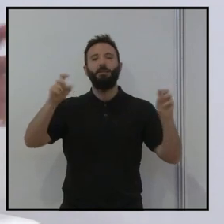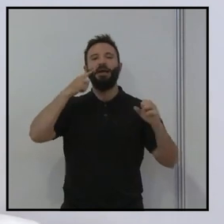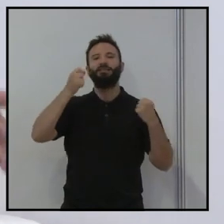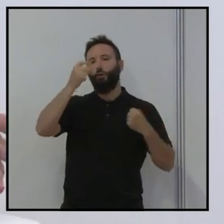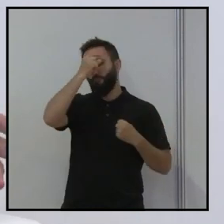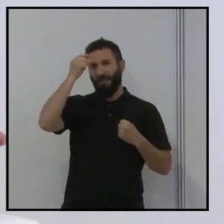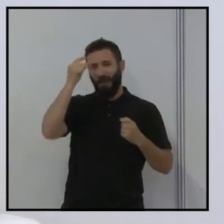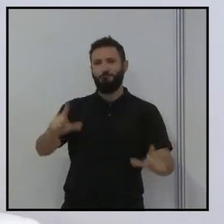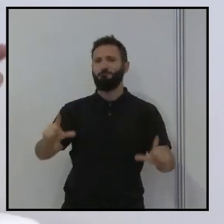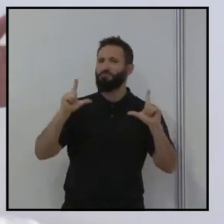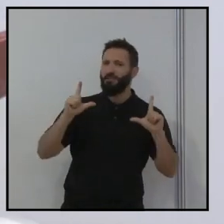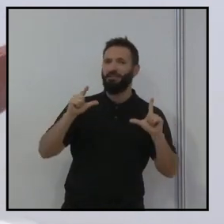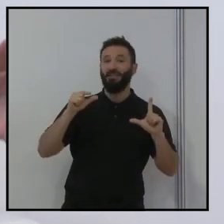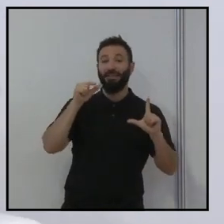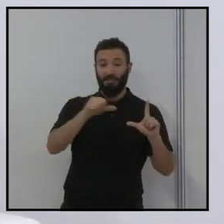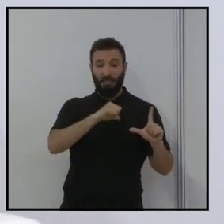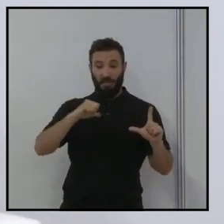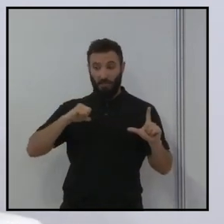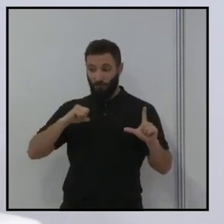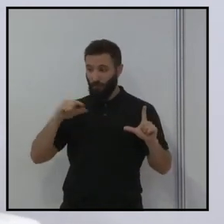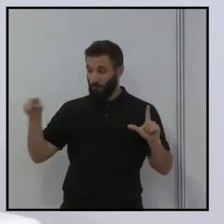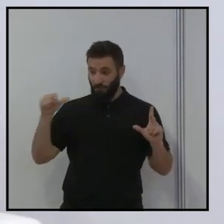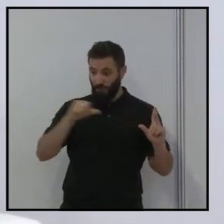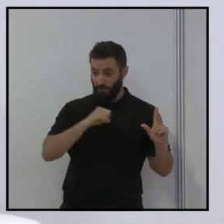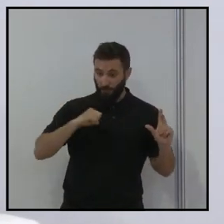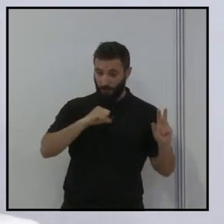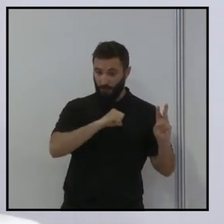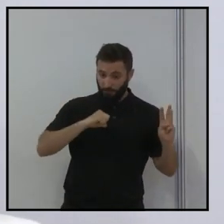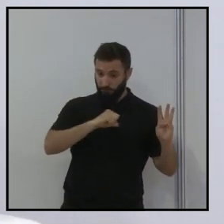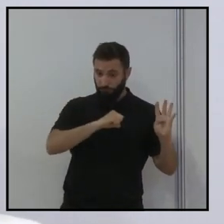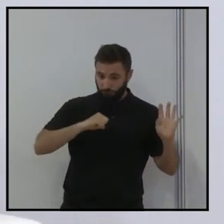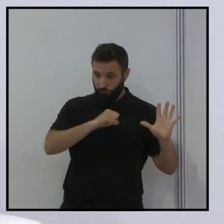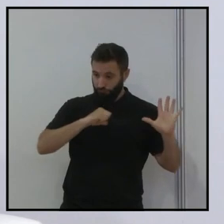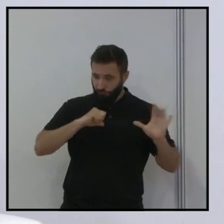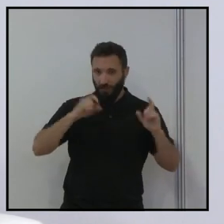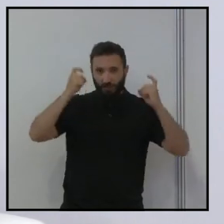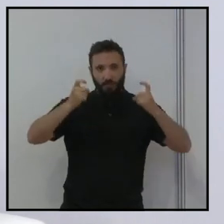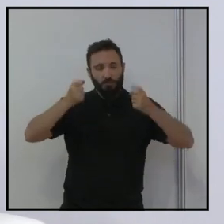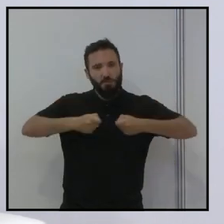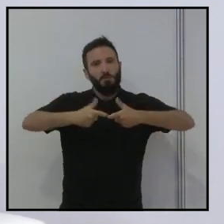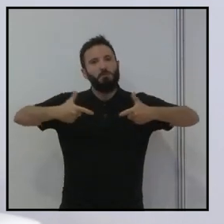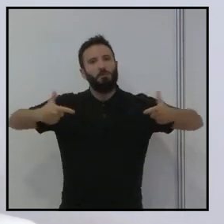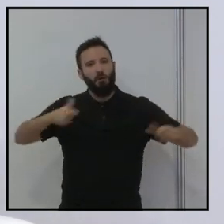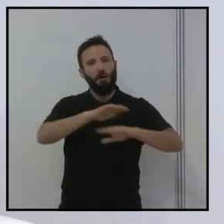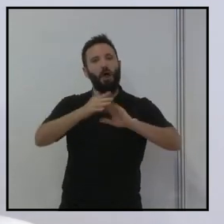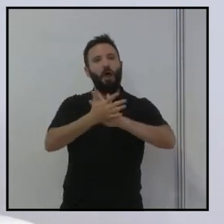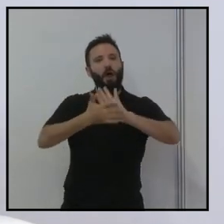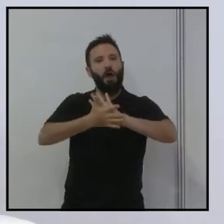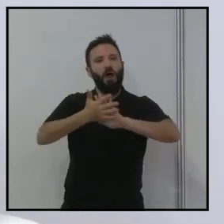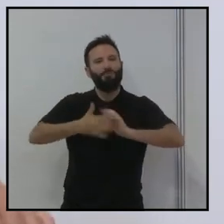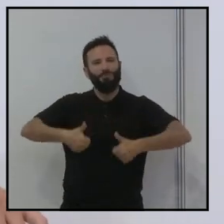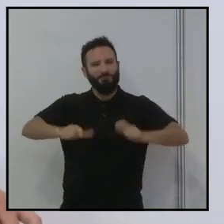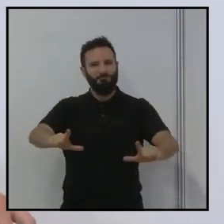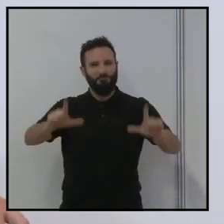empuje individual es lo que, sumando, consigues lo que no se consigue en otros entes que ni existen, si no consigues que están formados por individuos y que no